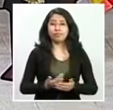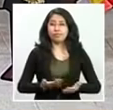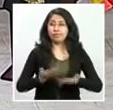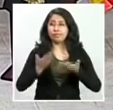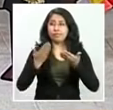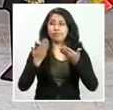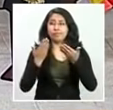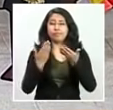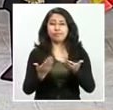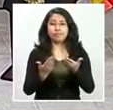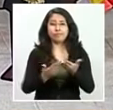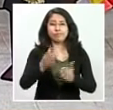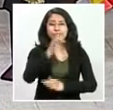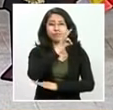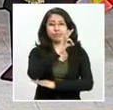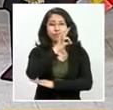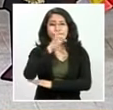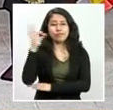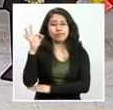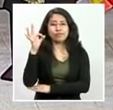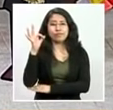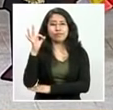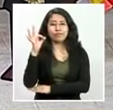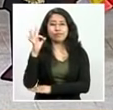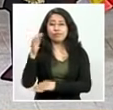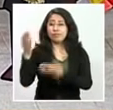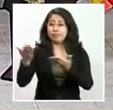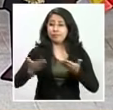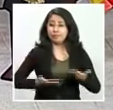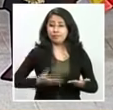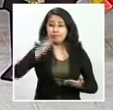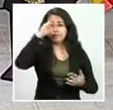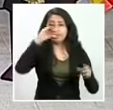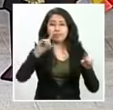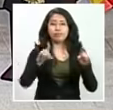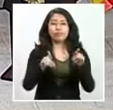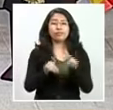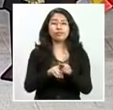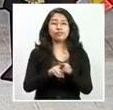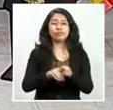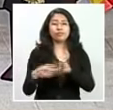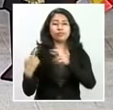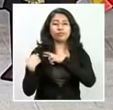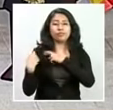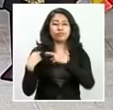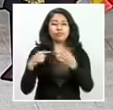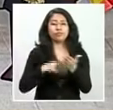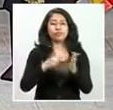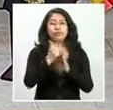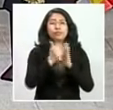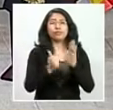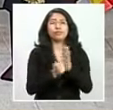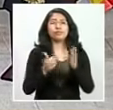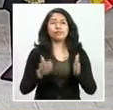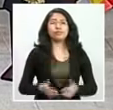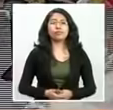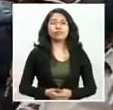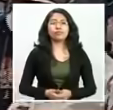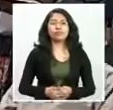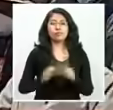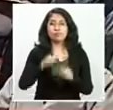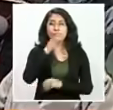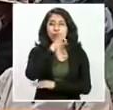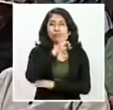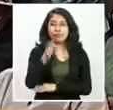paso a la toma de juramento. Para ello le invitamos al hermano designado, por favor, pueda